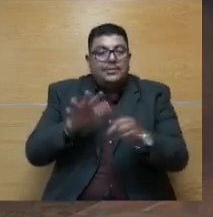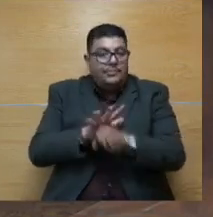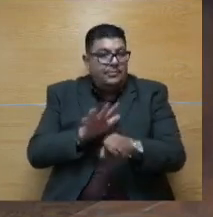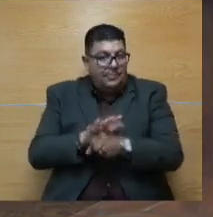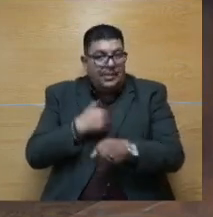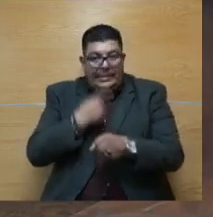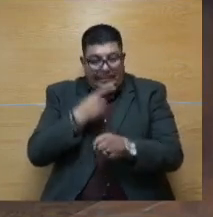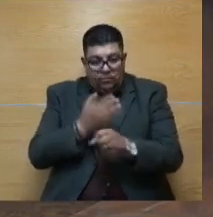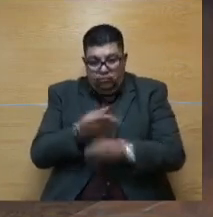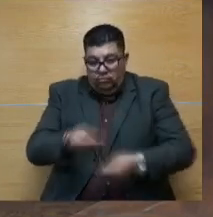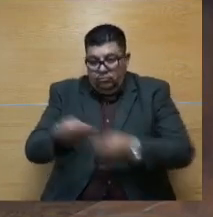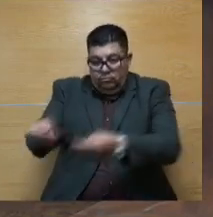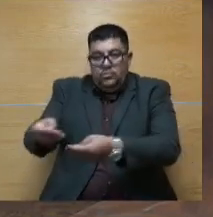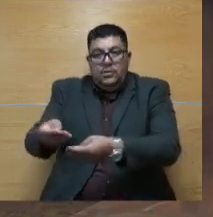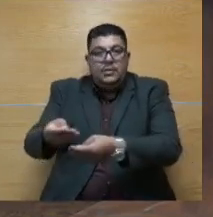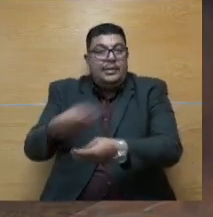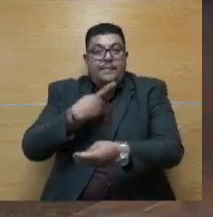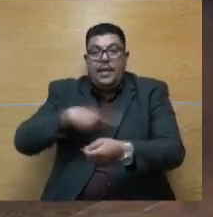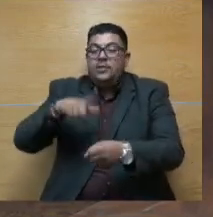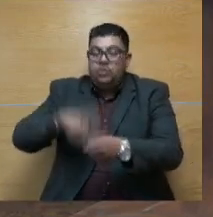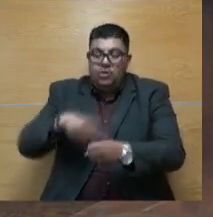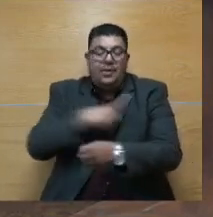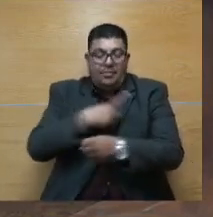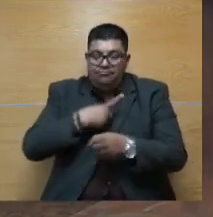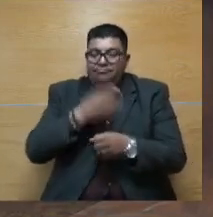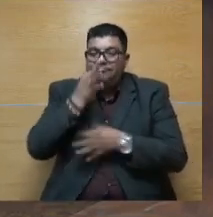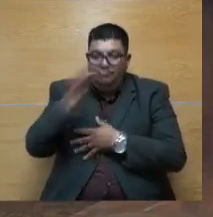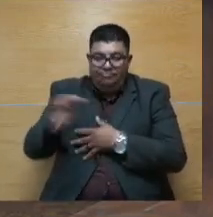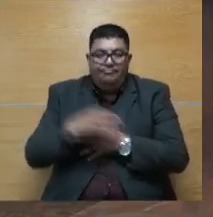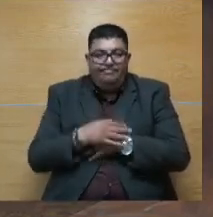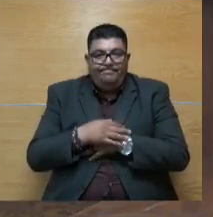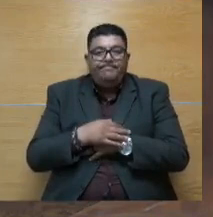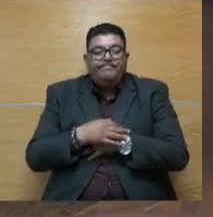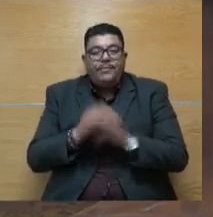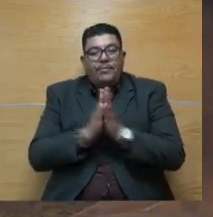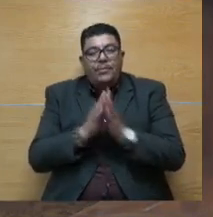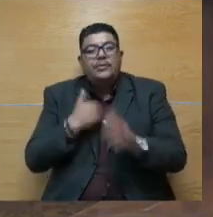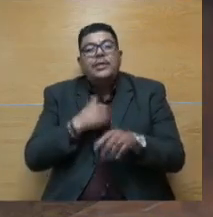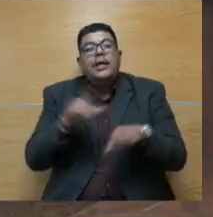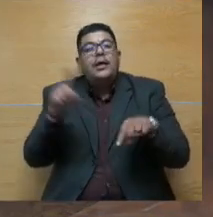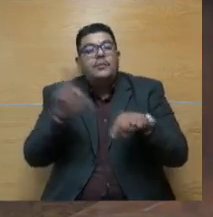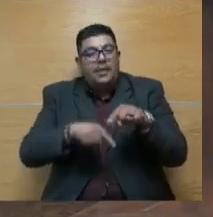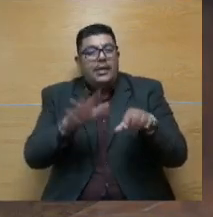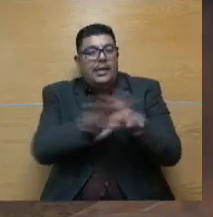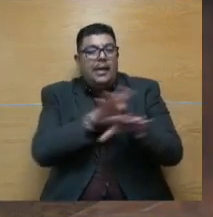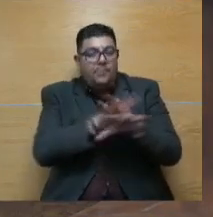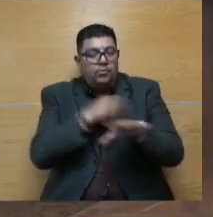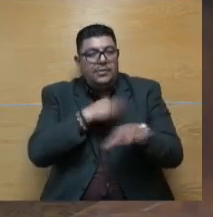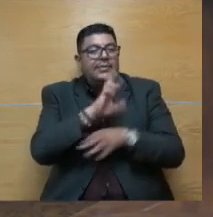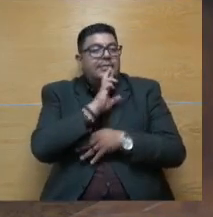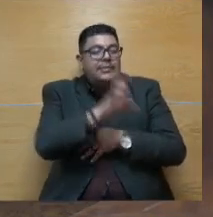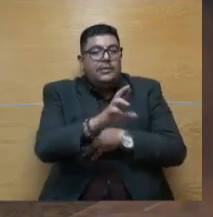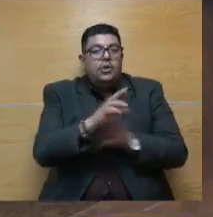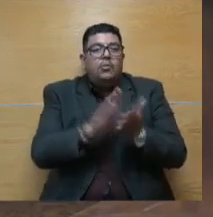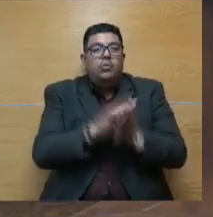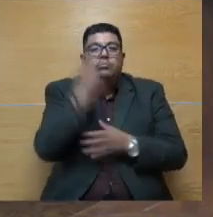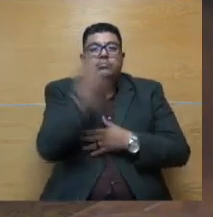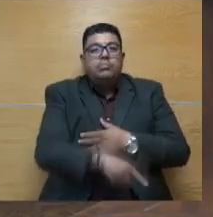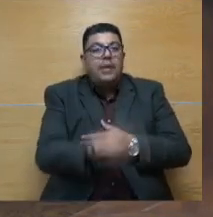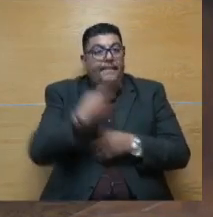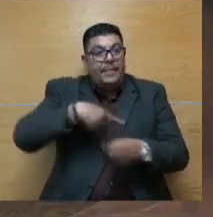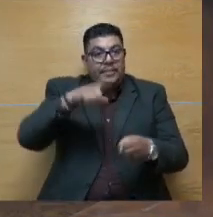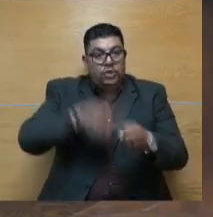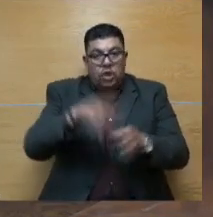la notificación de la sentencia debe ser personal Por tanto se propone modificar la resolución controvertida y ordenar la notificación